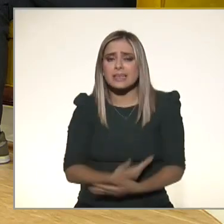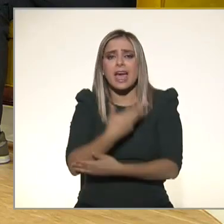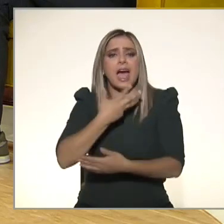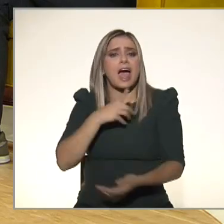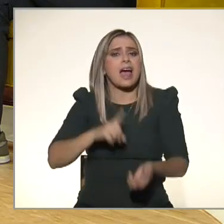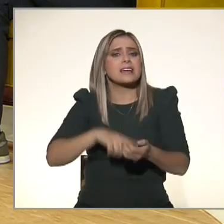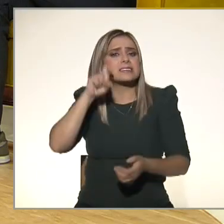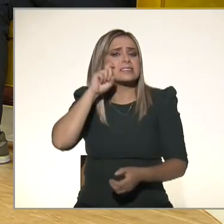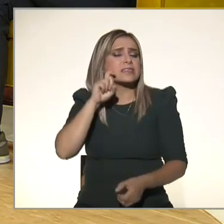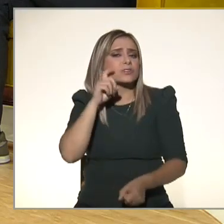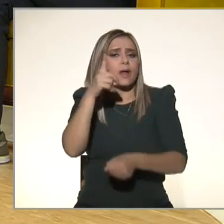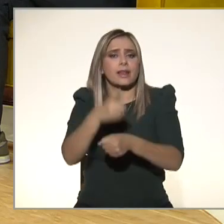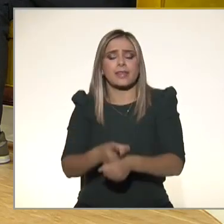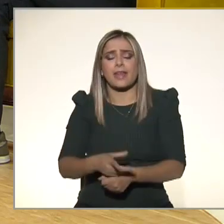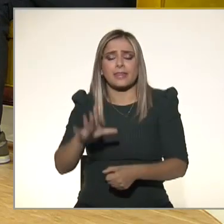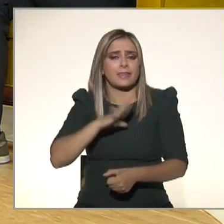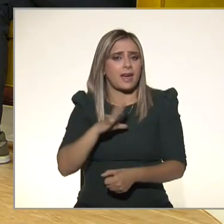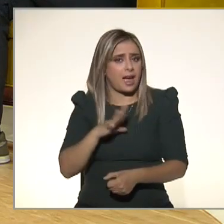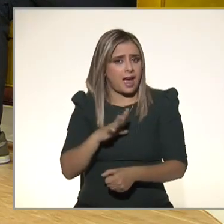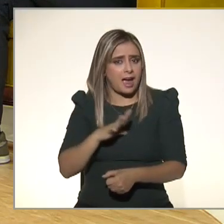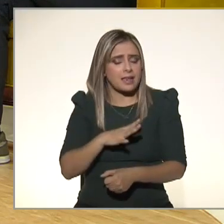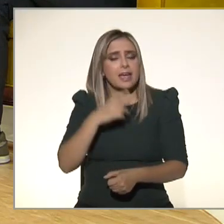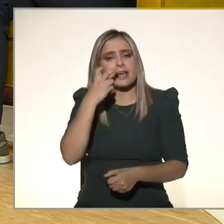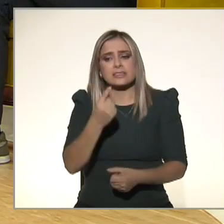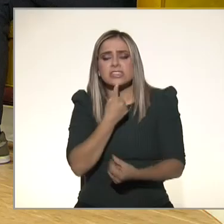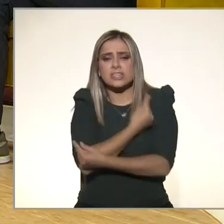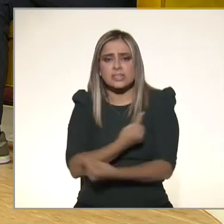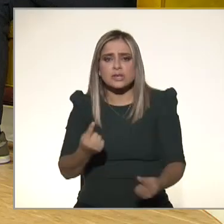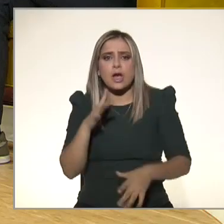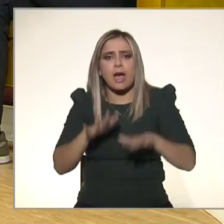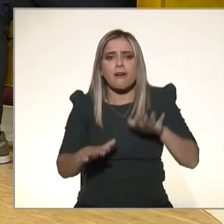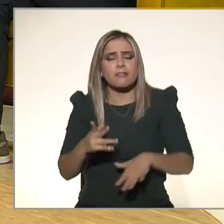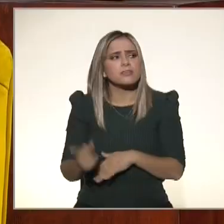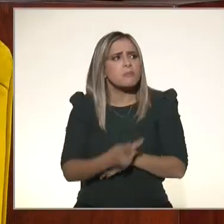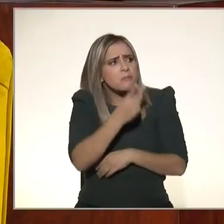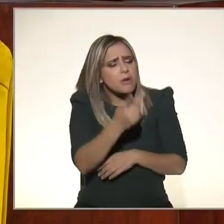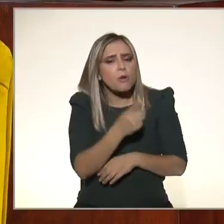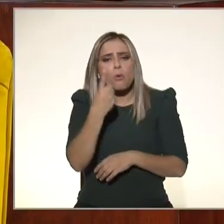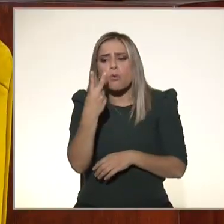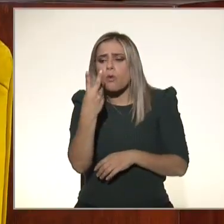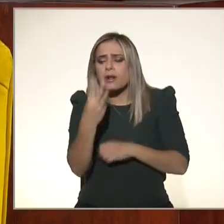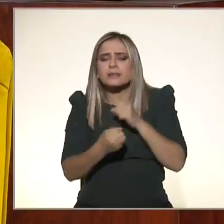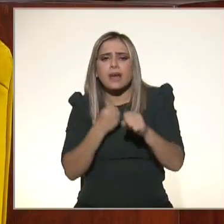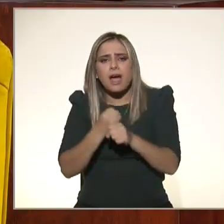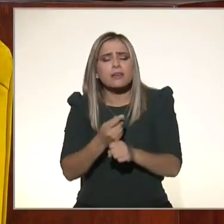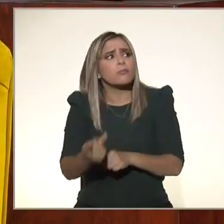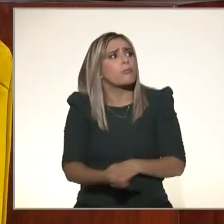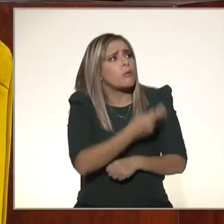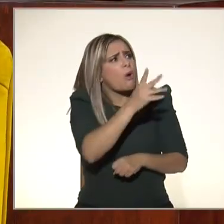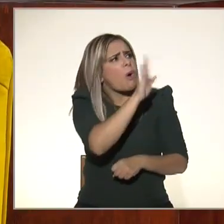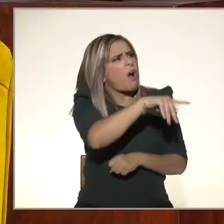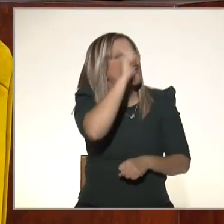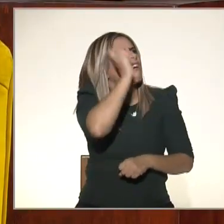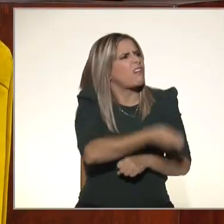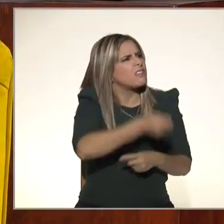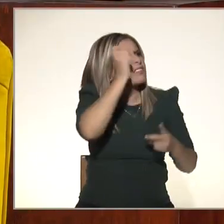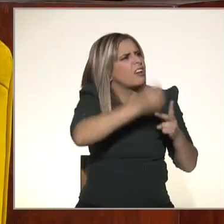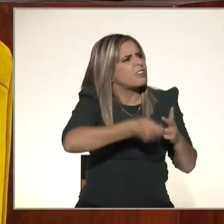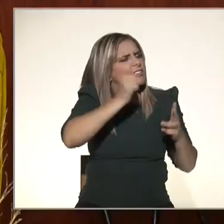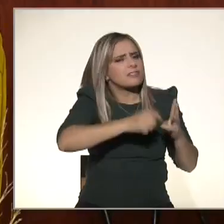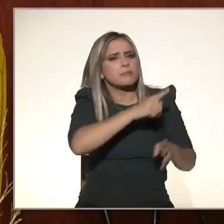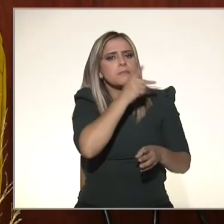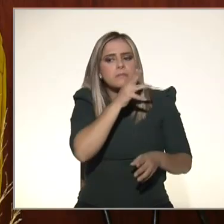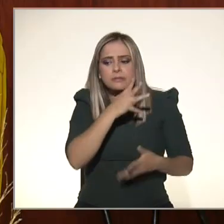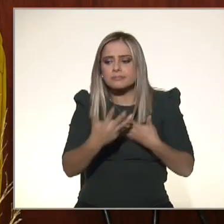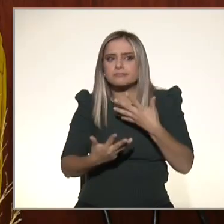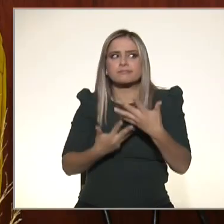en ese sentido seguramente los niños van a tener preguntas desde los primeros años y hay que responderles respecto a lo que